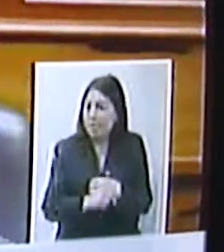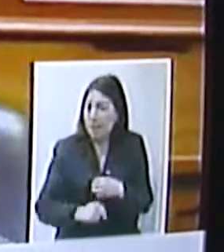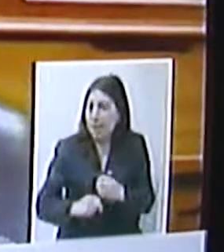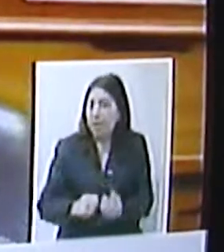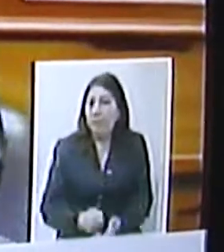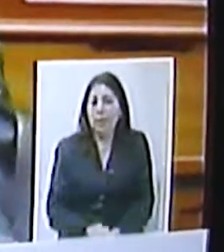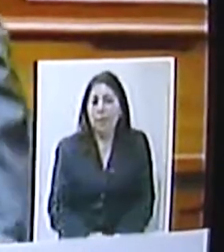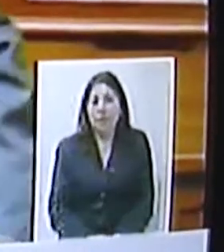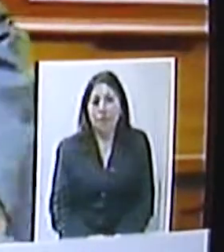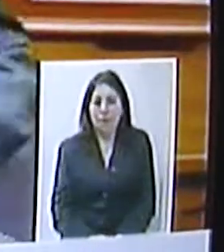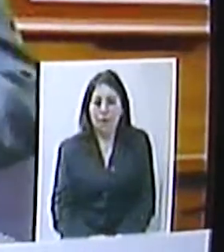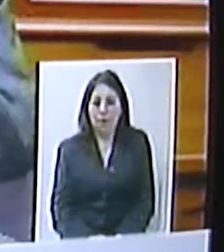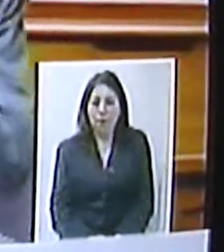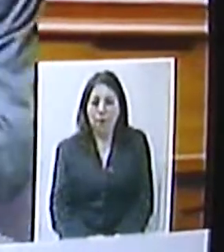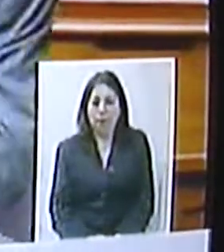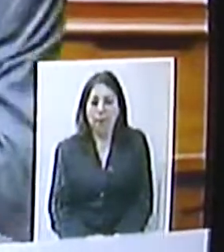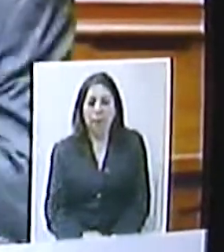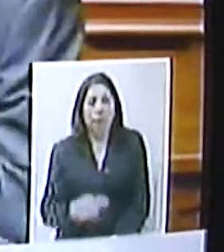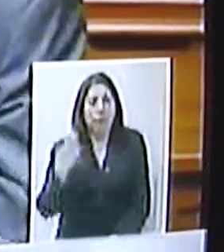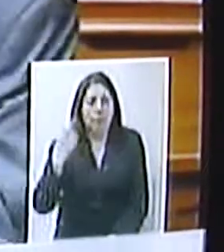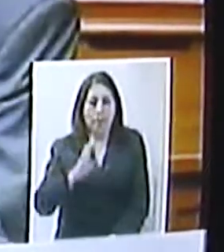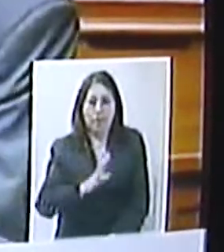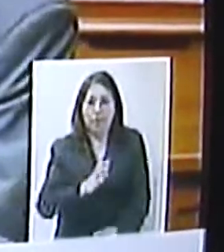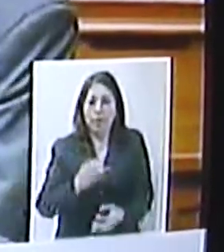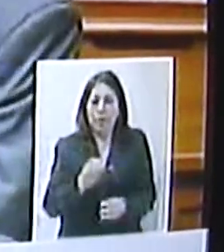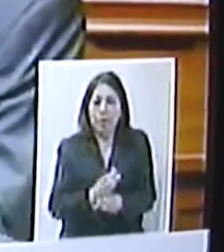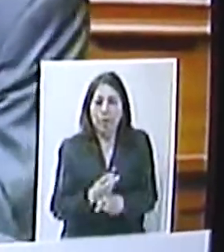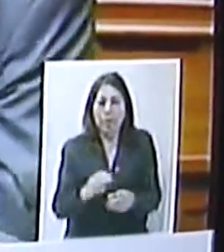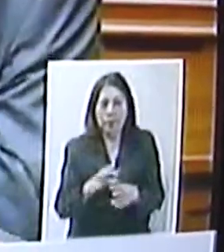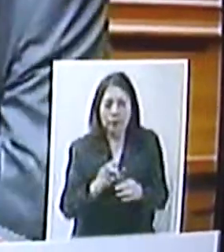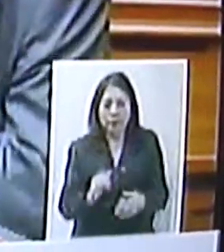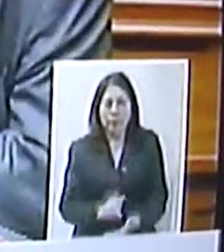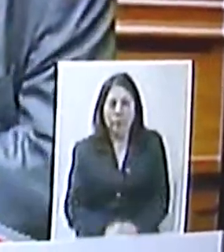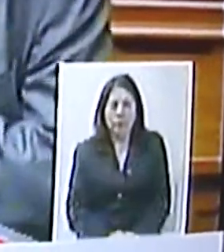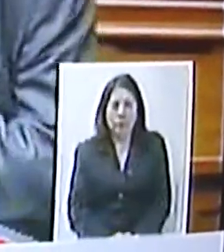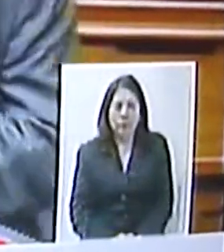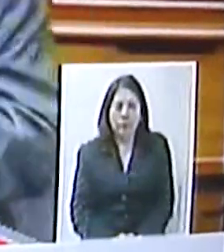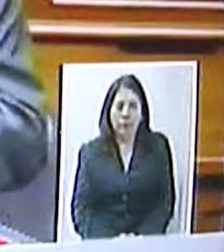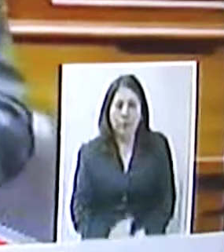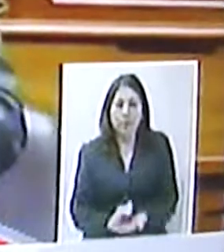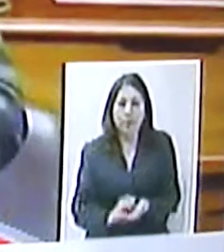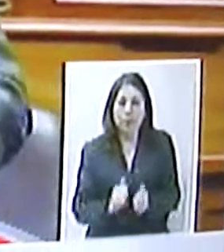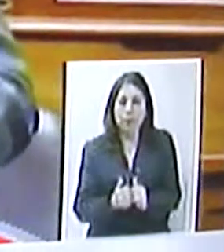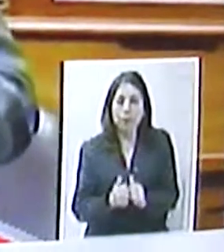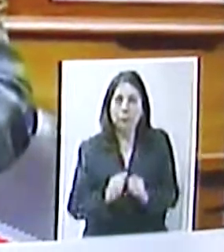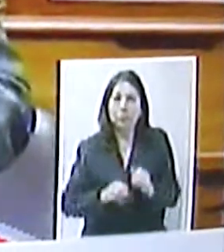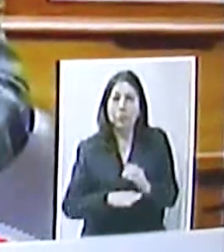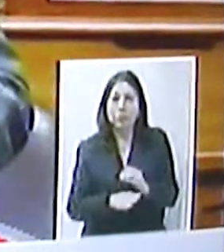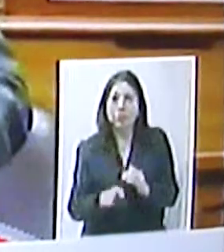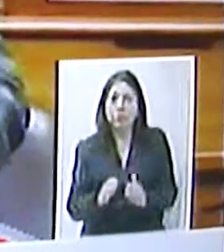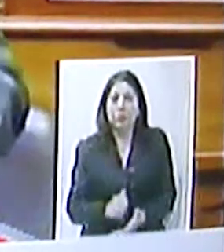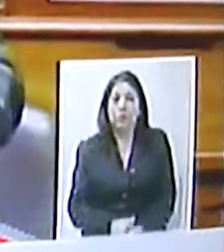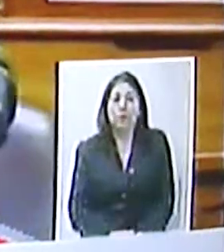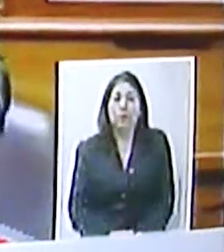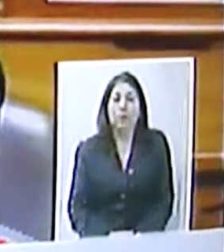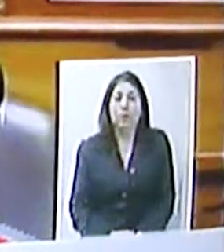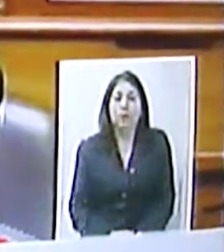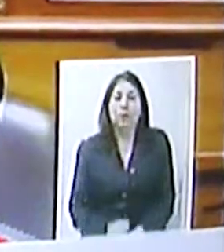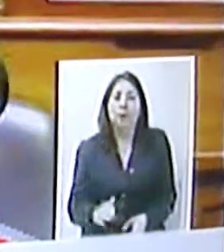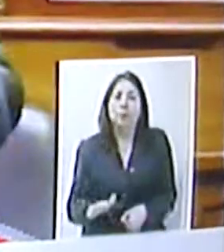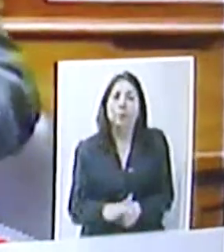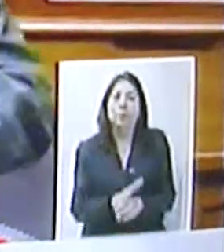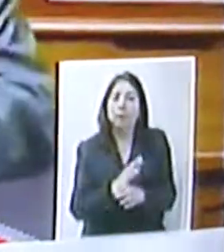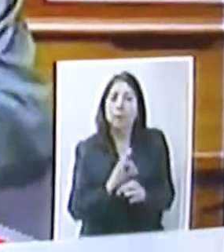nacionalistas, de políticas de Estado de seguridad energética, de cambio de matriz energética, de